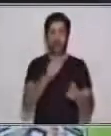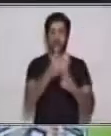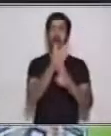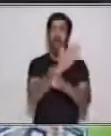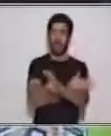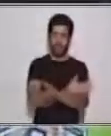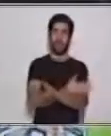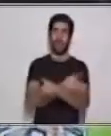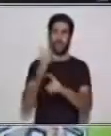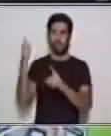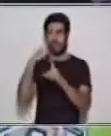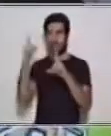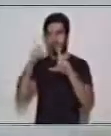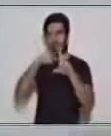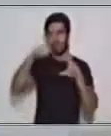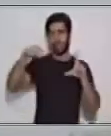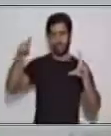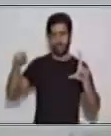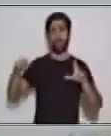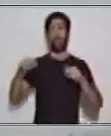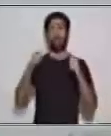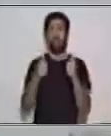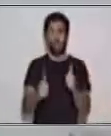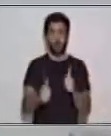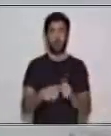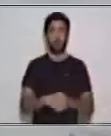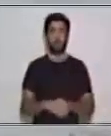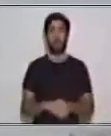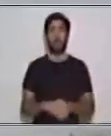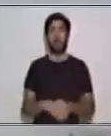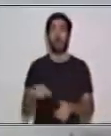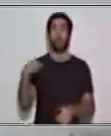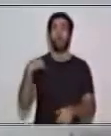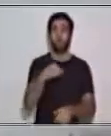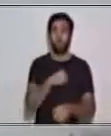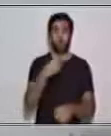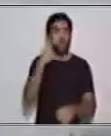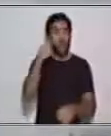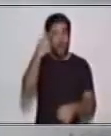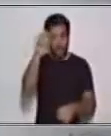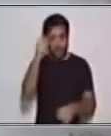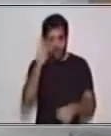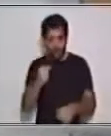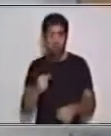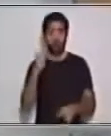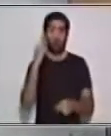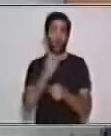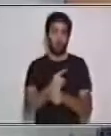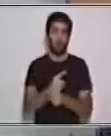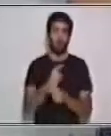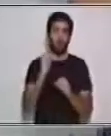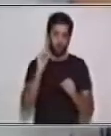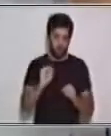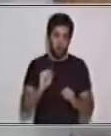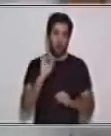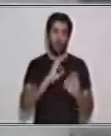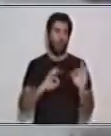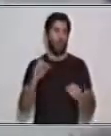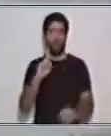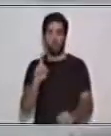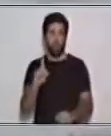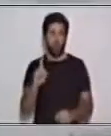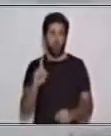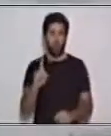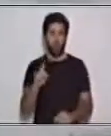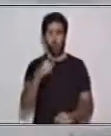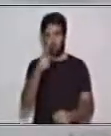nuestra gráfica poligonal. Ahora, vamos a verificar. Yo les había dicho que eran 15